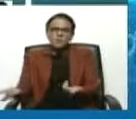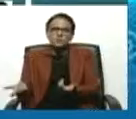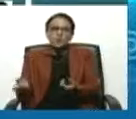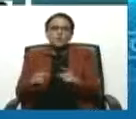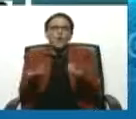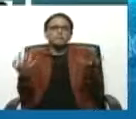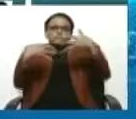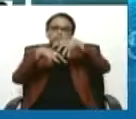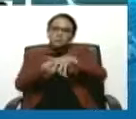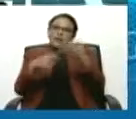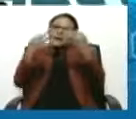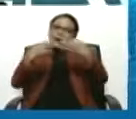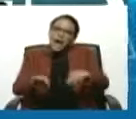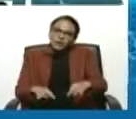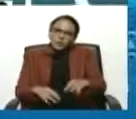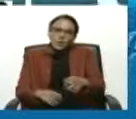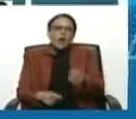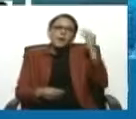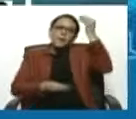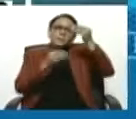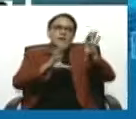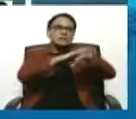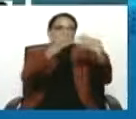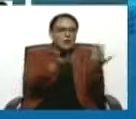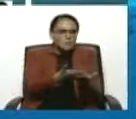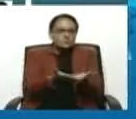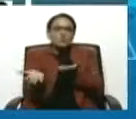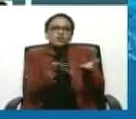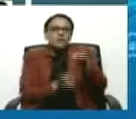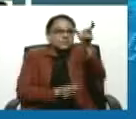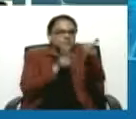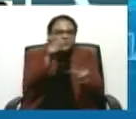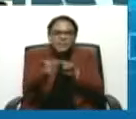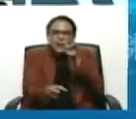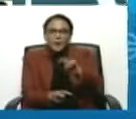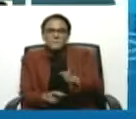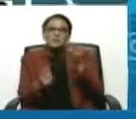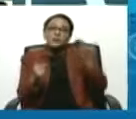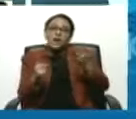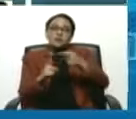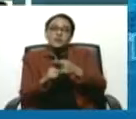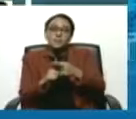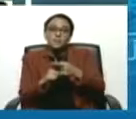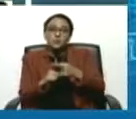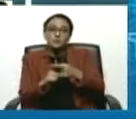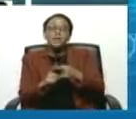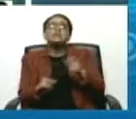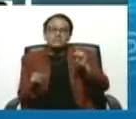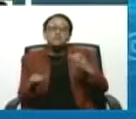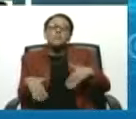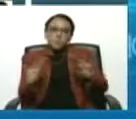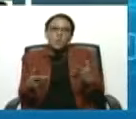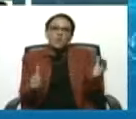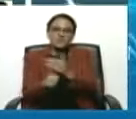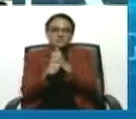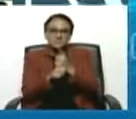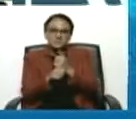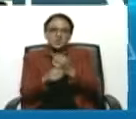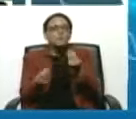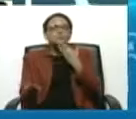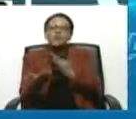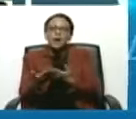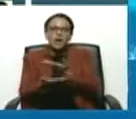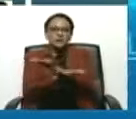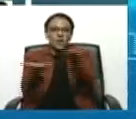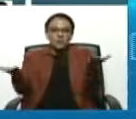orgánica, ecológica, al servicio de los pueblos. Claro que se puede. Gracias. Muchas